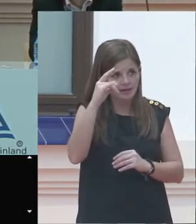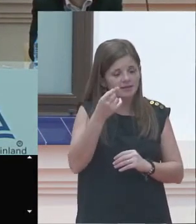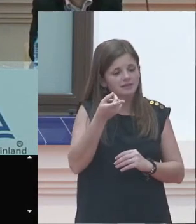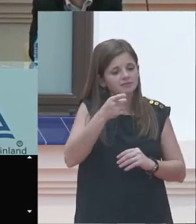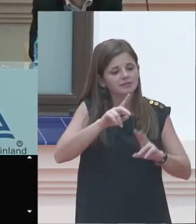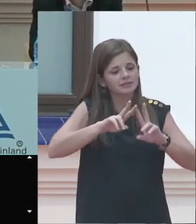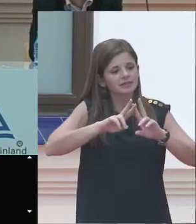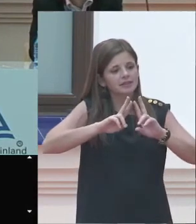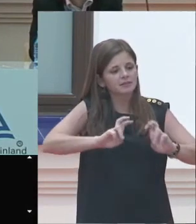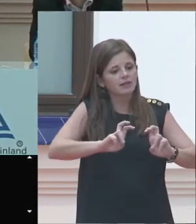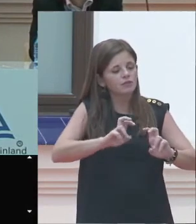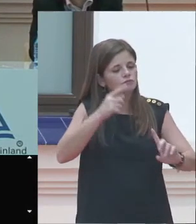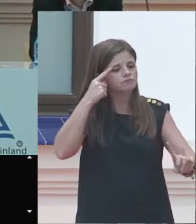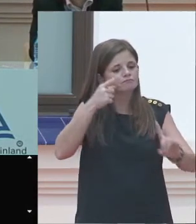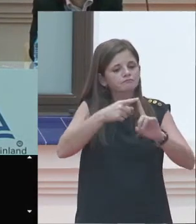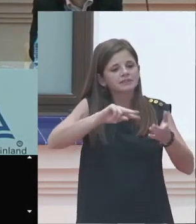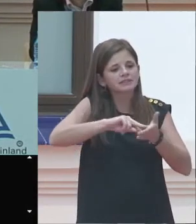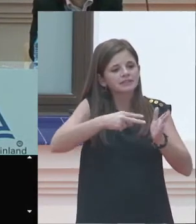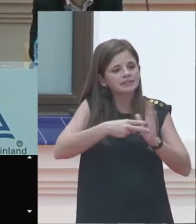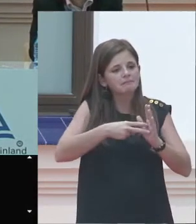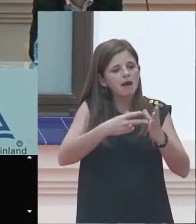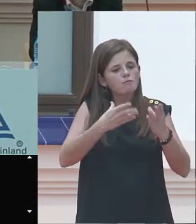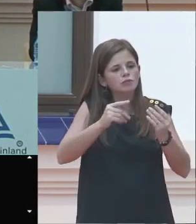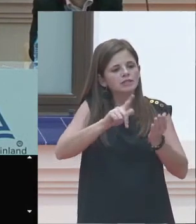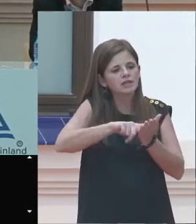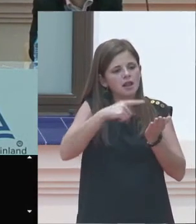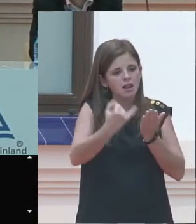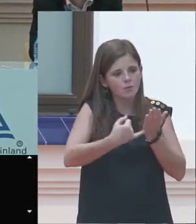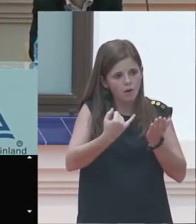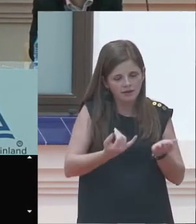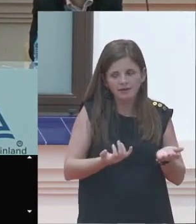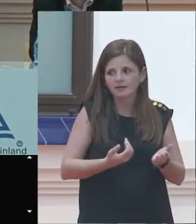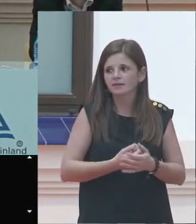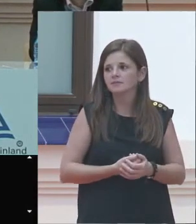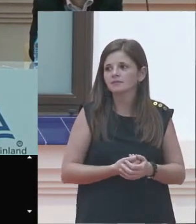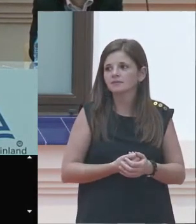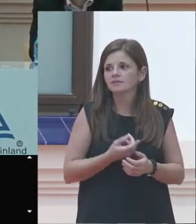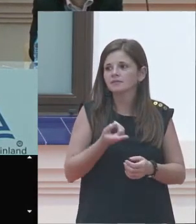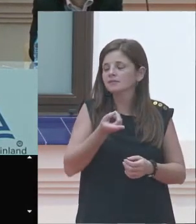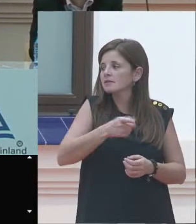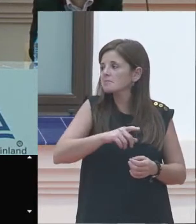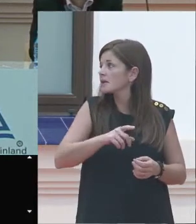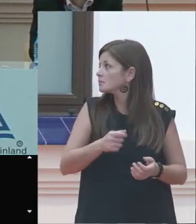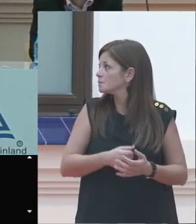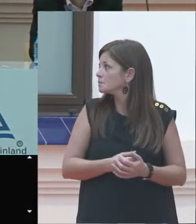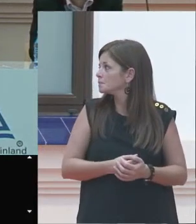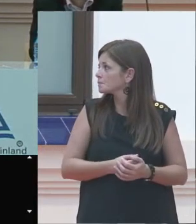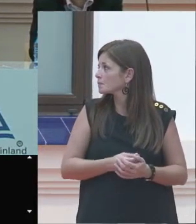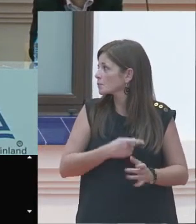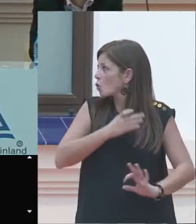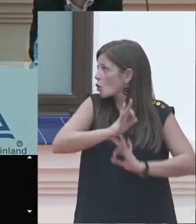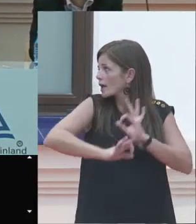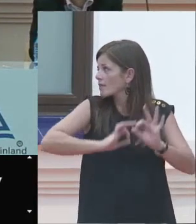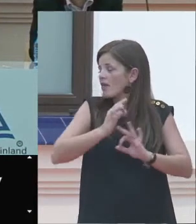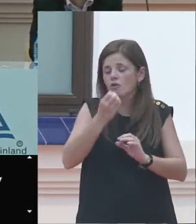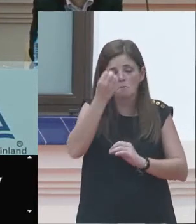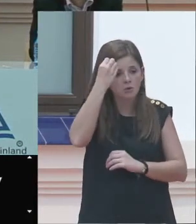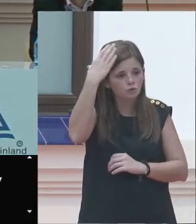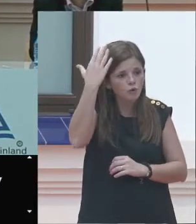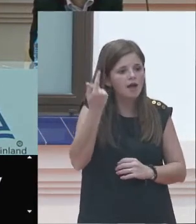investigador centra sus intereses en los sistemas multilingüe, organizaciones virtuales, inteligencia artificial distribuida, computación en la nube y